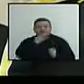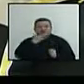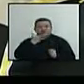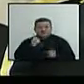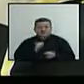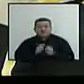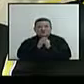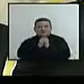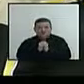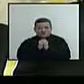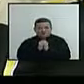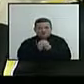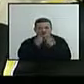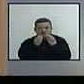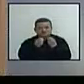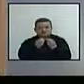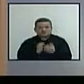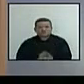Oremos.